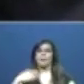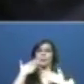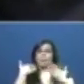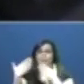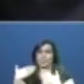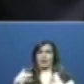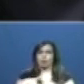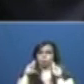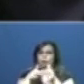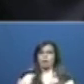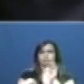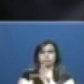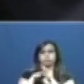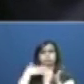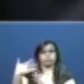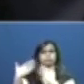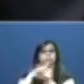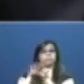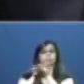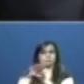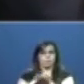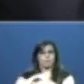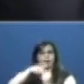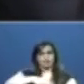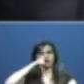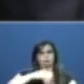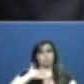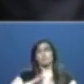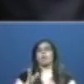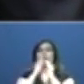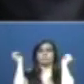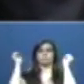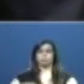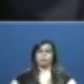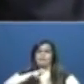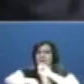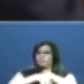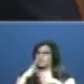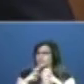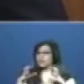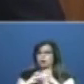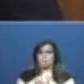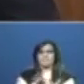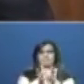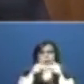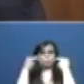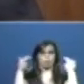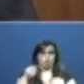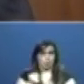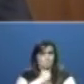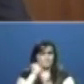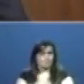dentro de este año pueda acordarse la anunciada reforma del servicio público de empleo cuya eficiencia es